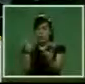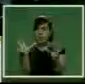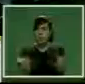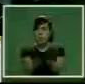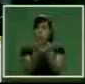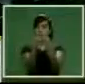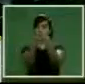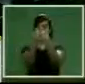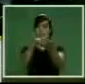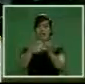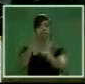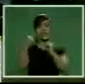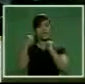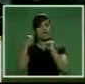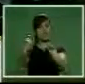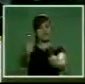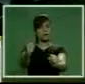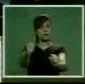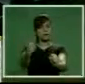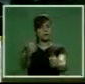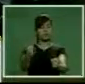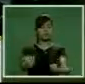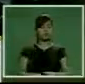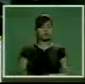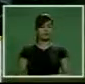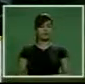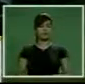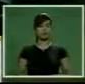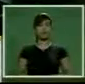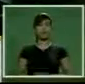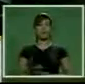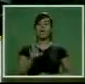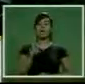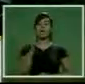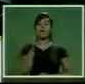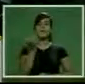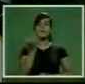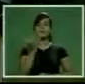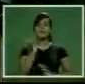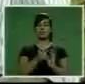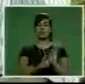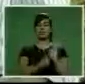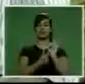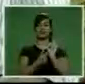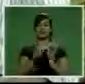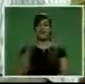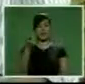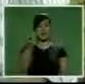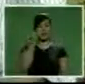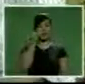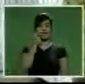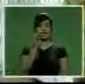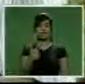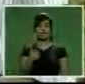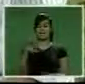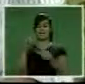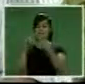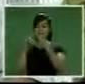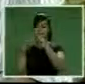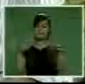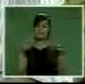le construyen una fuerza alternativa. Por eso tú ves como, por ejemplo, Blanquita decía, la paz y la guerra. Hay